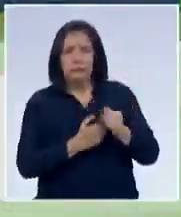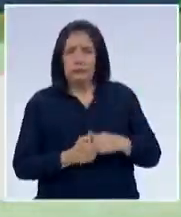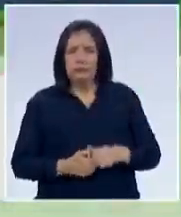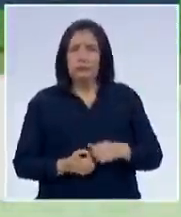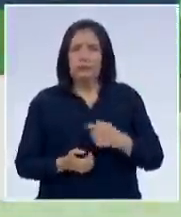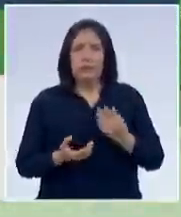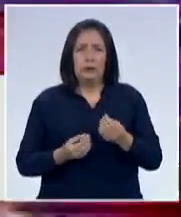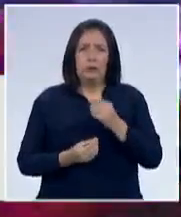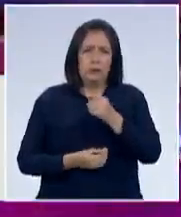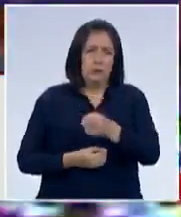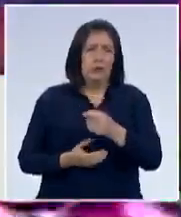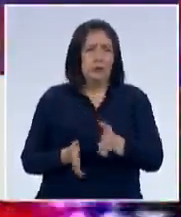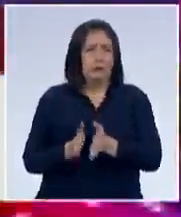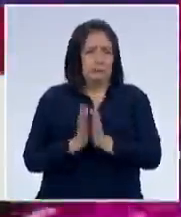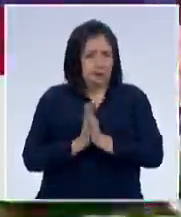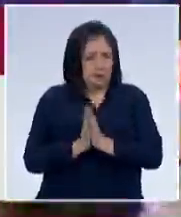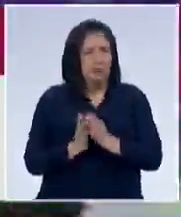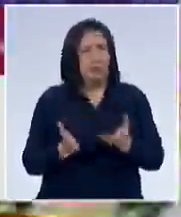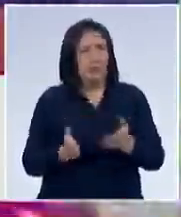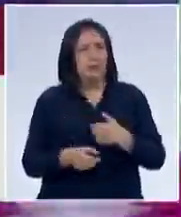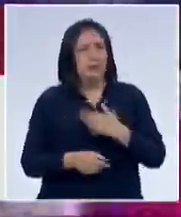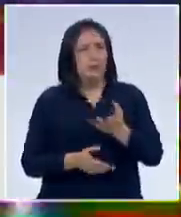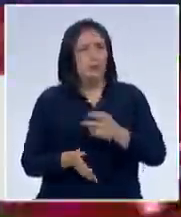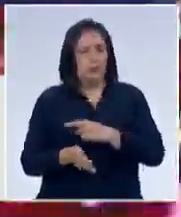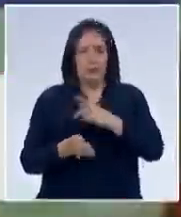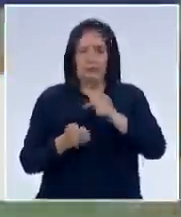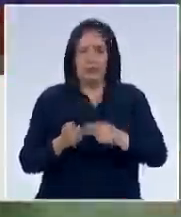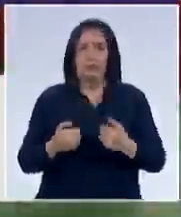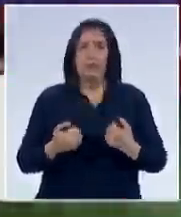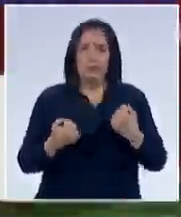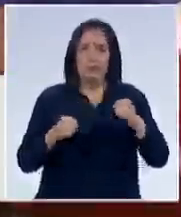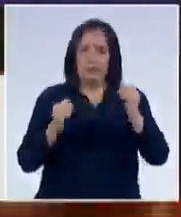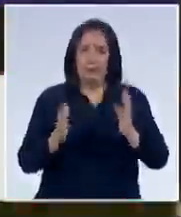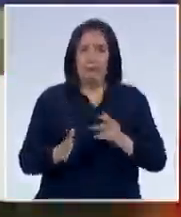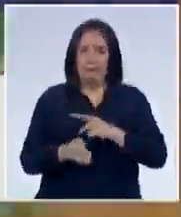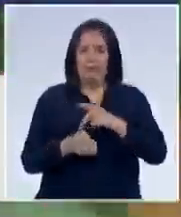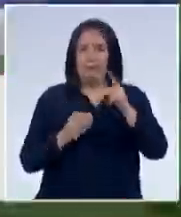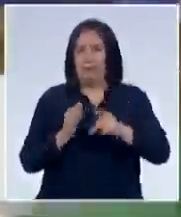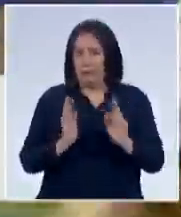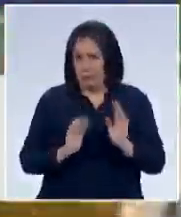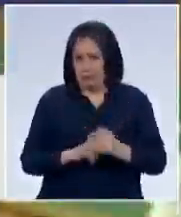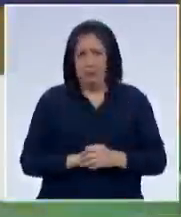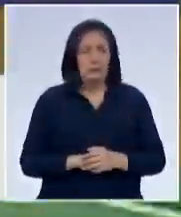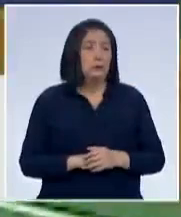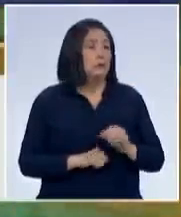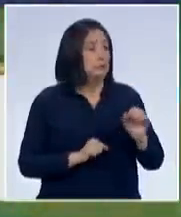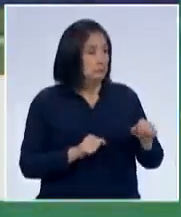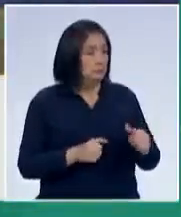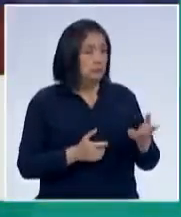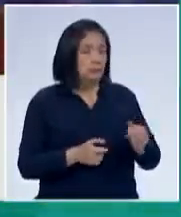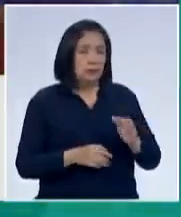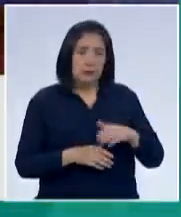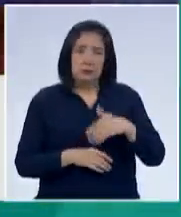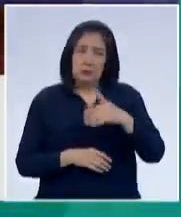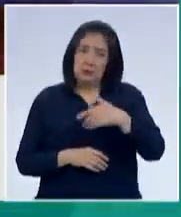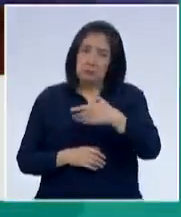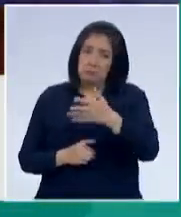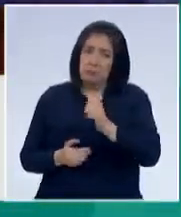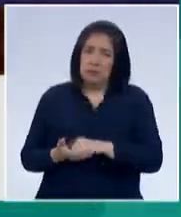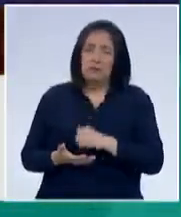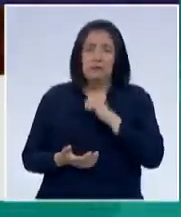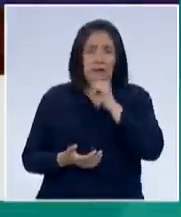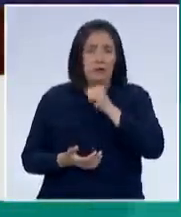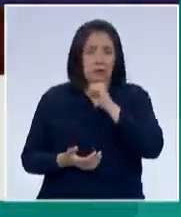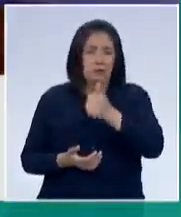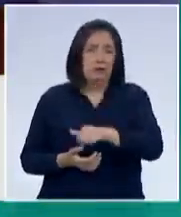la que él les pedía que asumieran su carrera como deportistas profesionales. Sin duda. Y que, además, luego hizo falta en